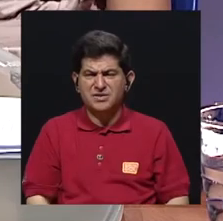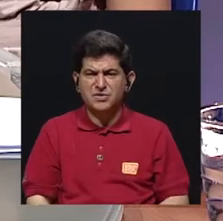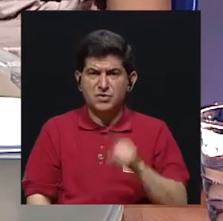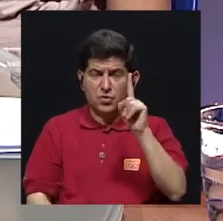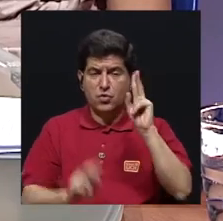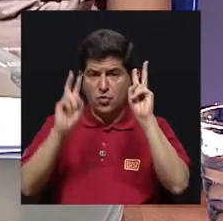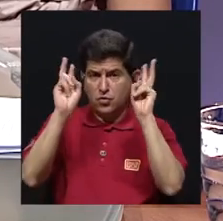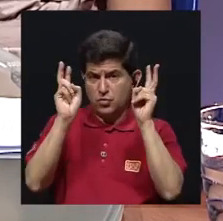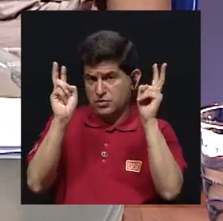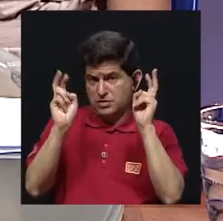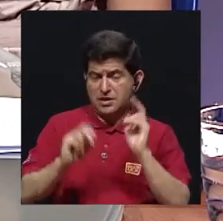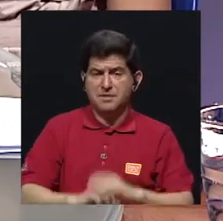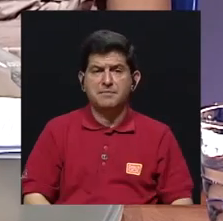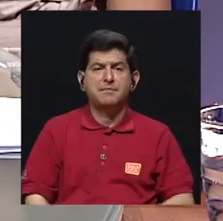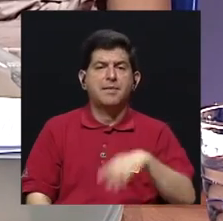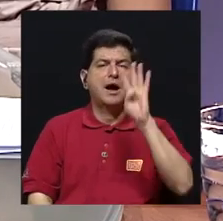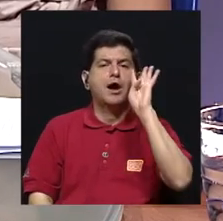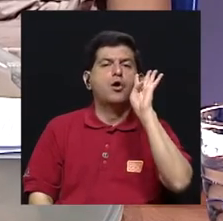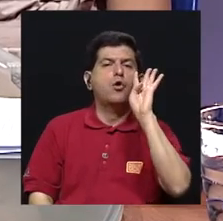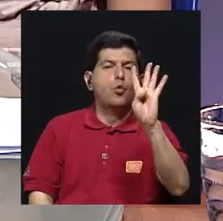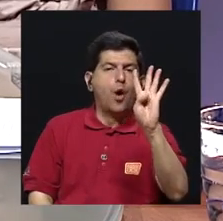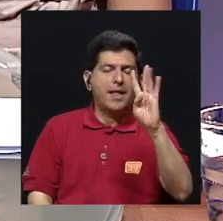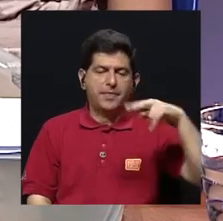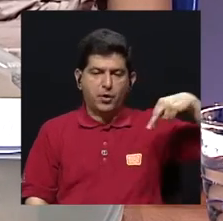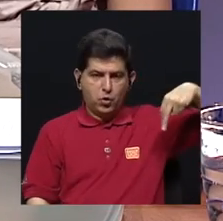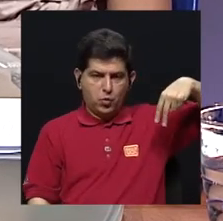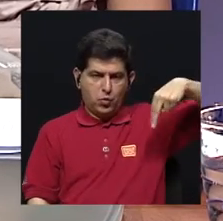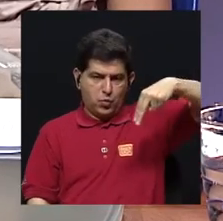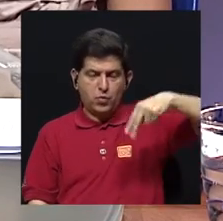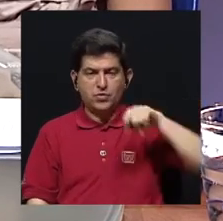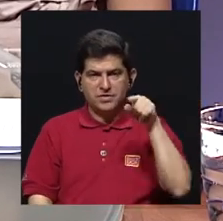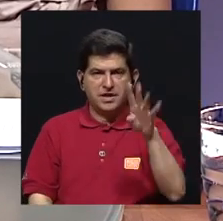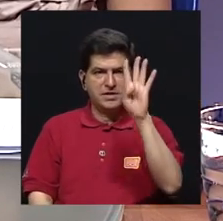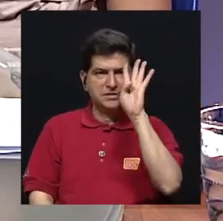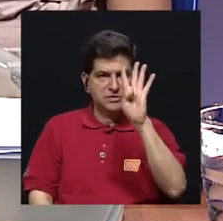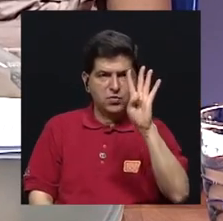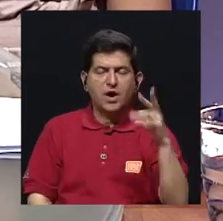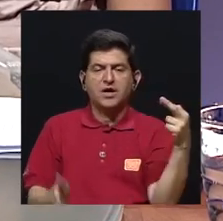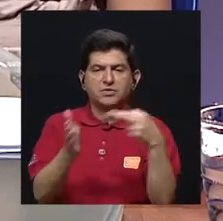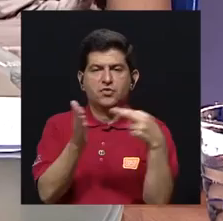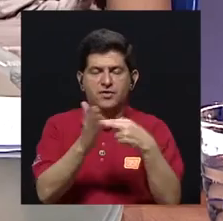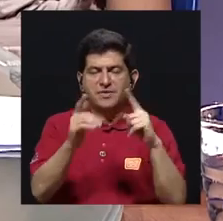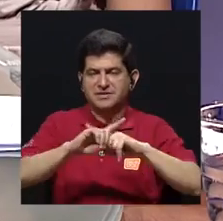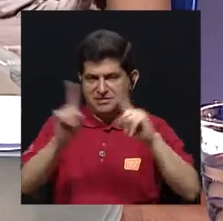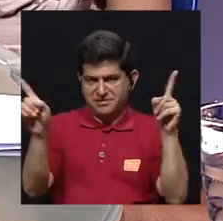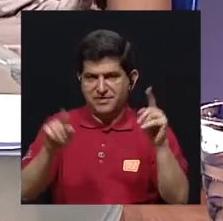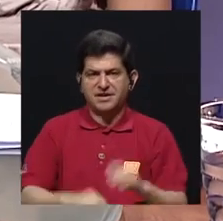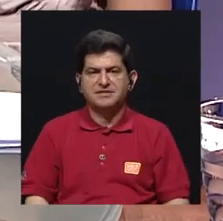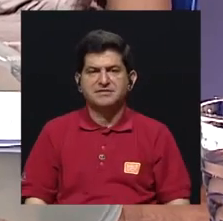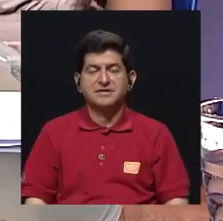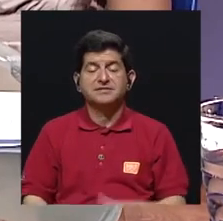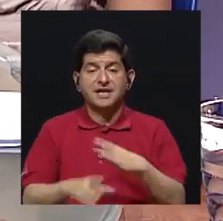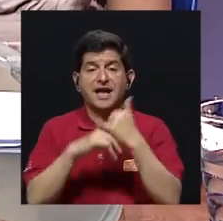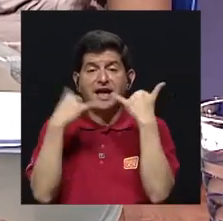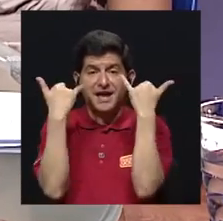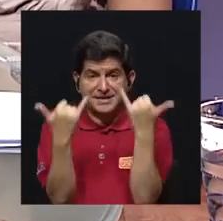tema, temáticas, cuatro caminatas. De esas cuatro caminatas hemos repetido varias. Entonces hemos realizado